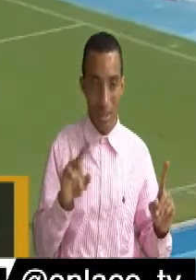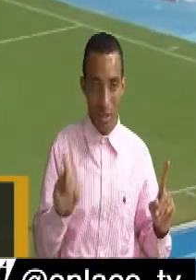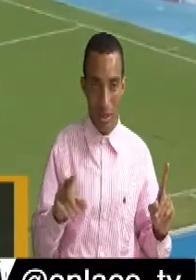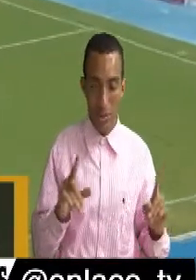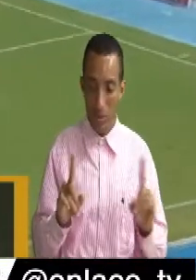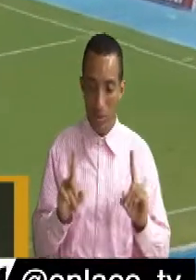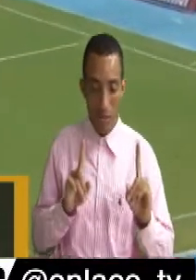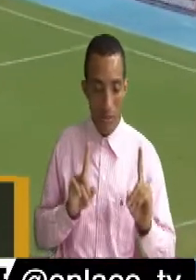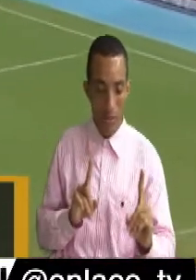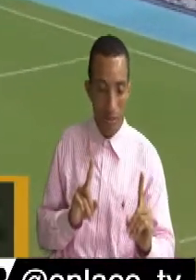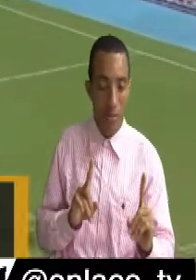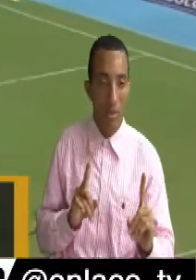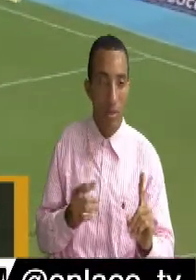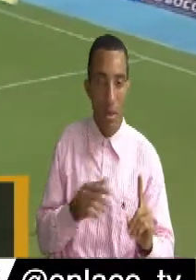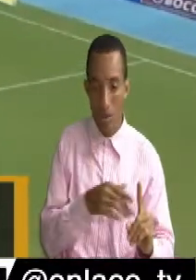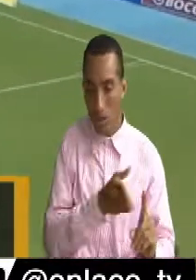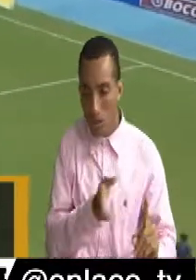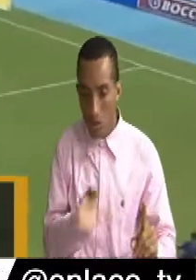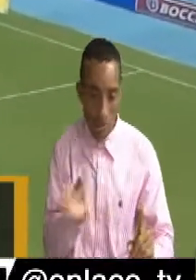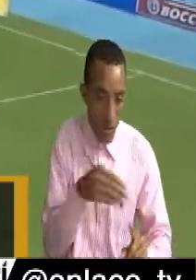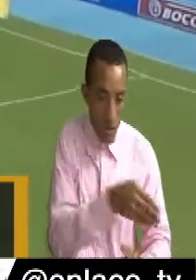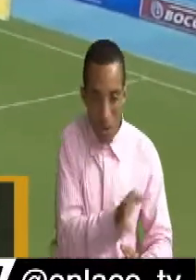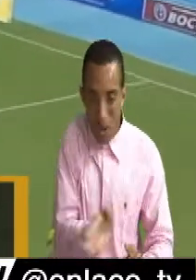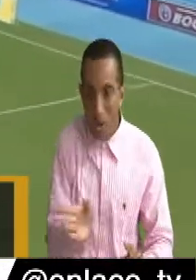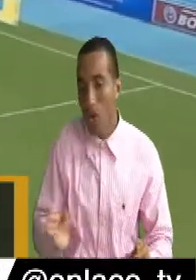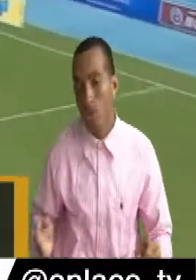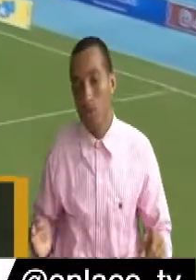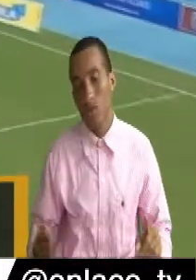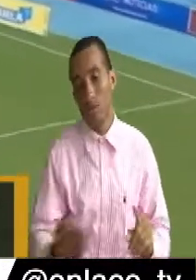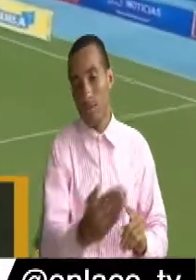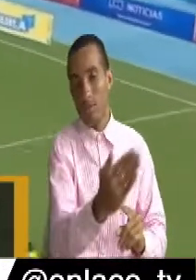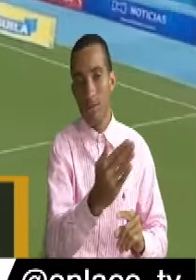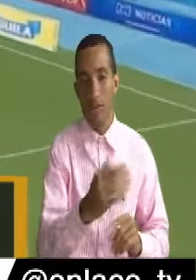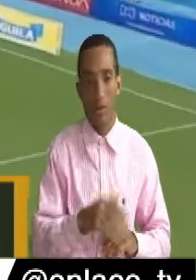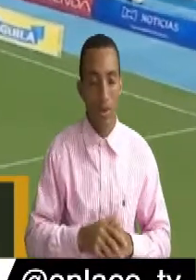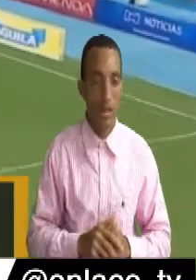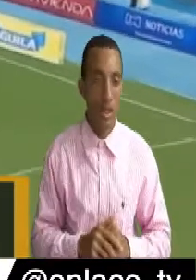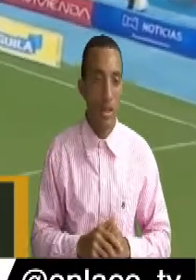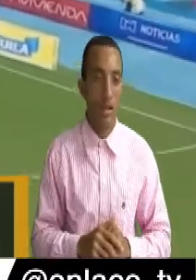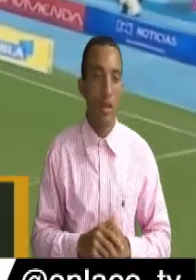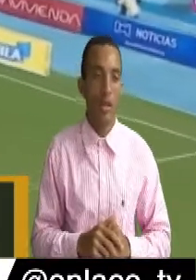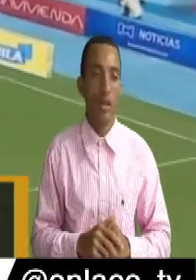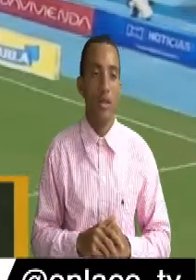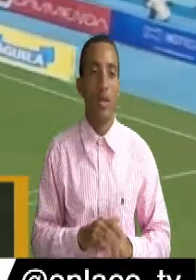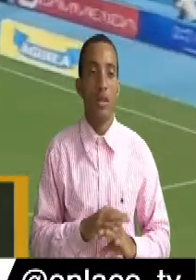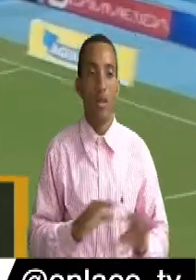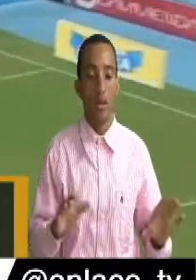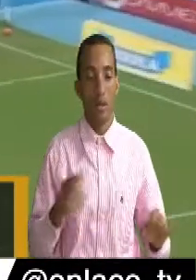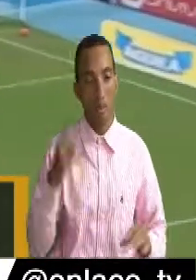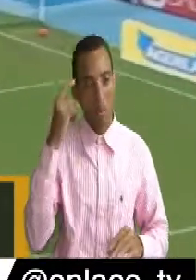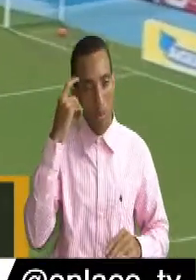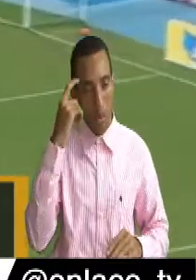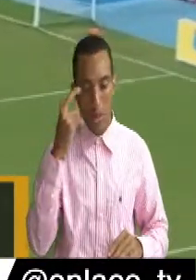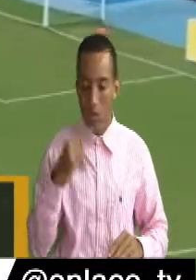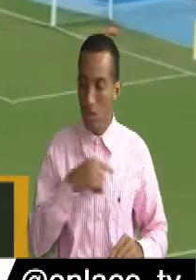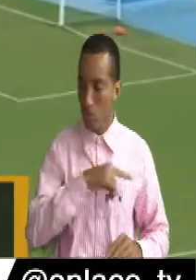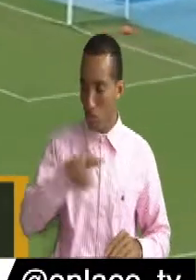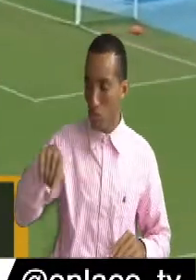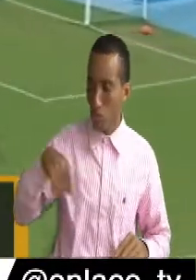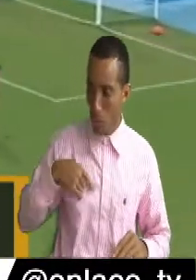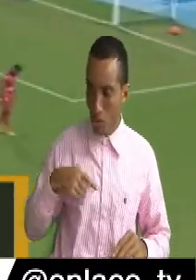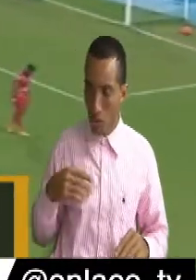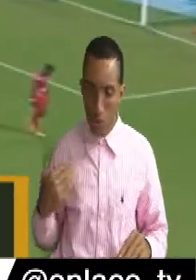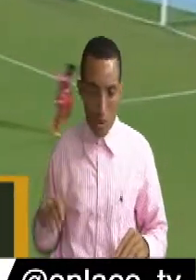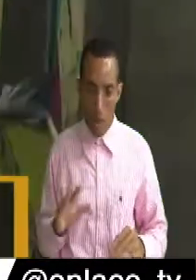hago doble gancho en el área y defino cruzado. Yo creo que sin perder el estilo de juego de nosotros,